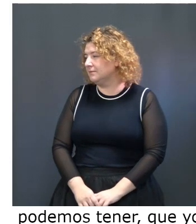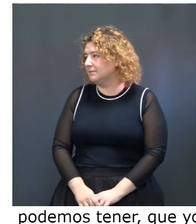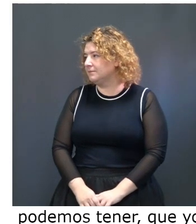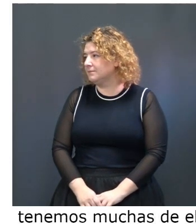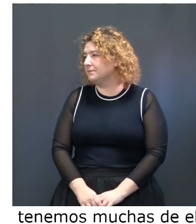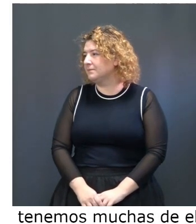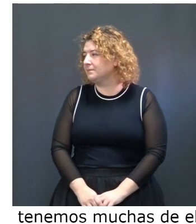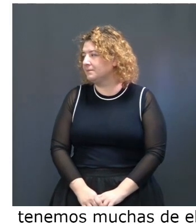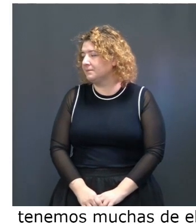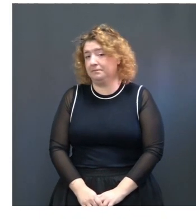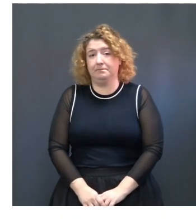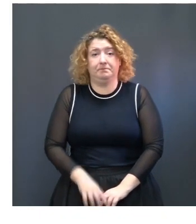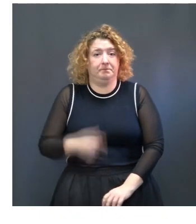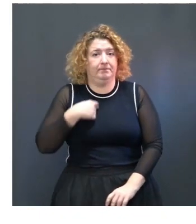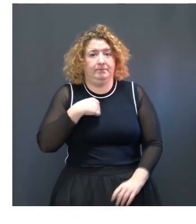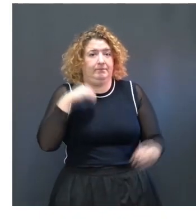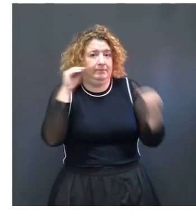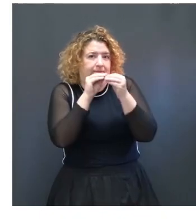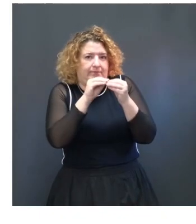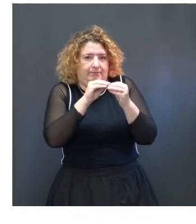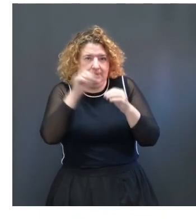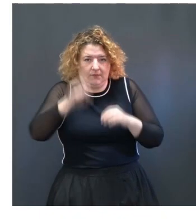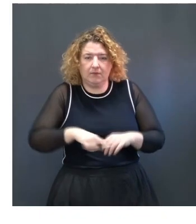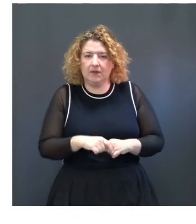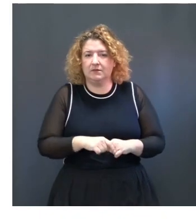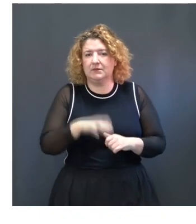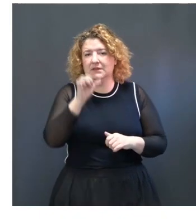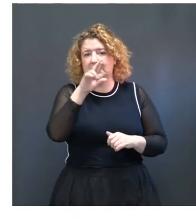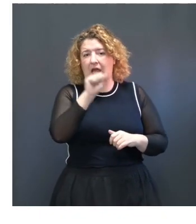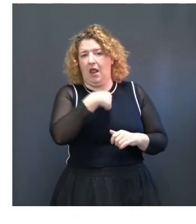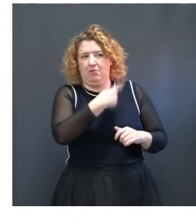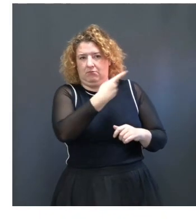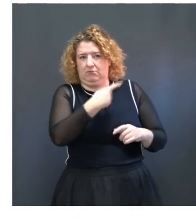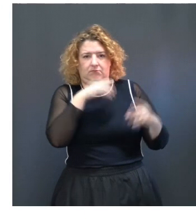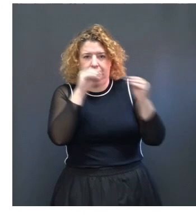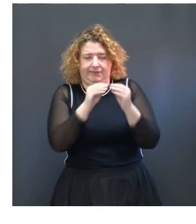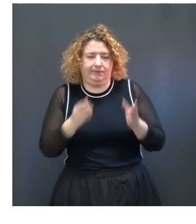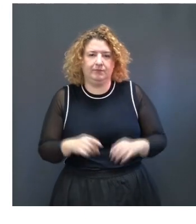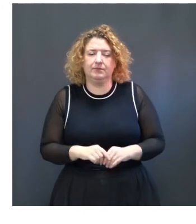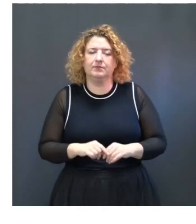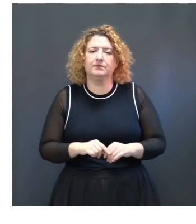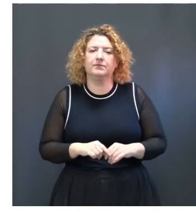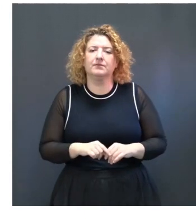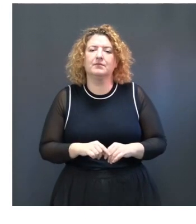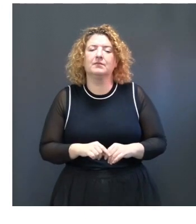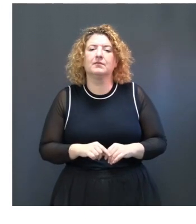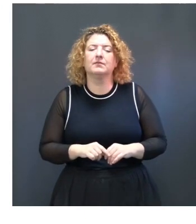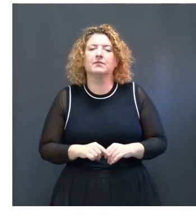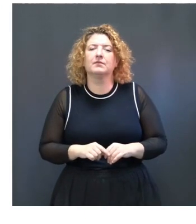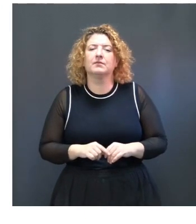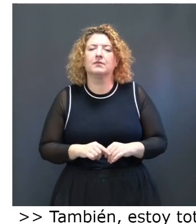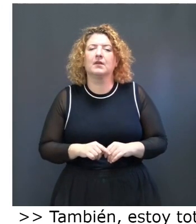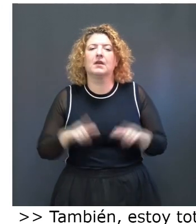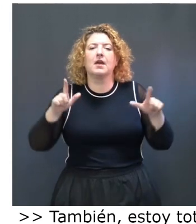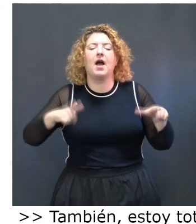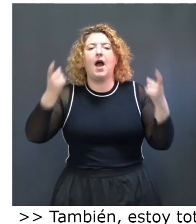¿Tu experiencia? Yo también estoy totalmente de acuerdo con Sara por esa parte del apoyo que puede suponer en el